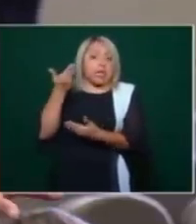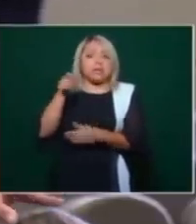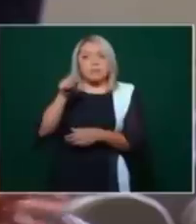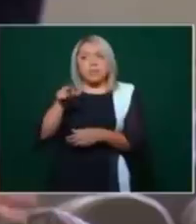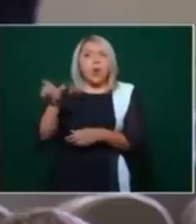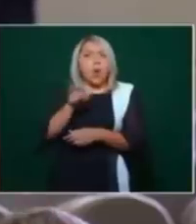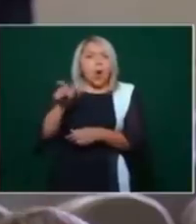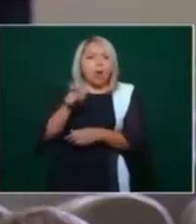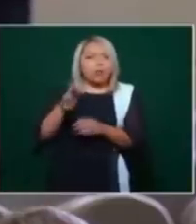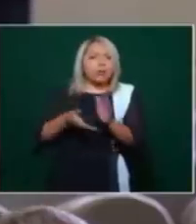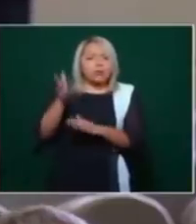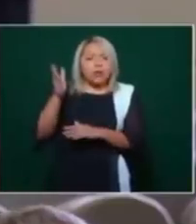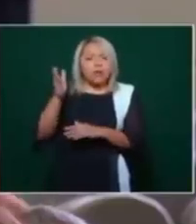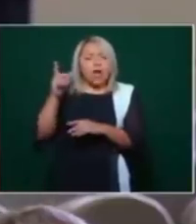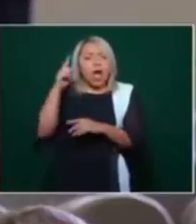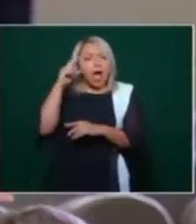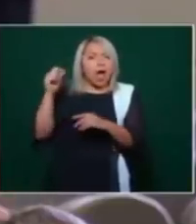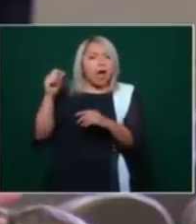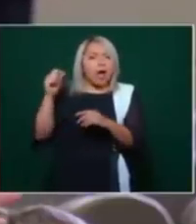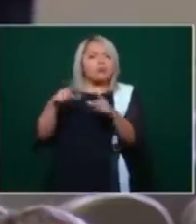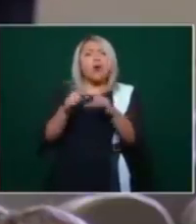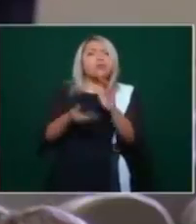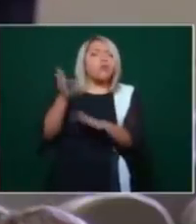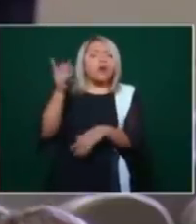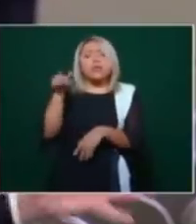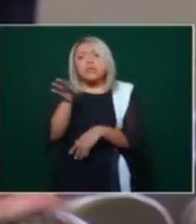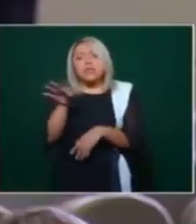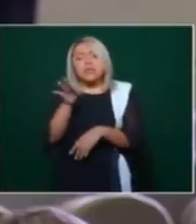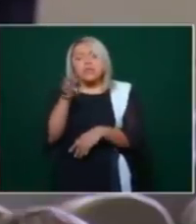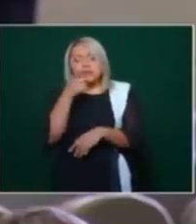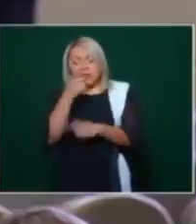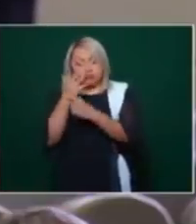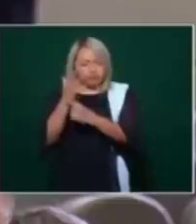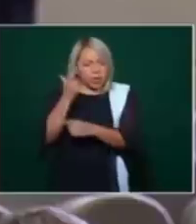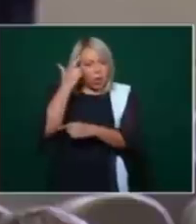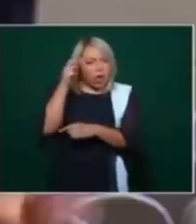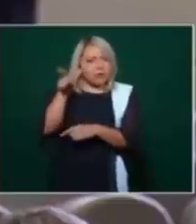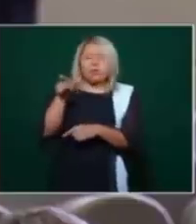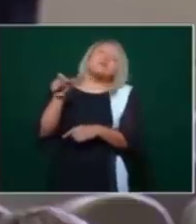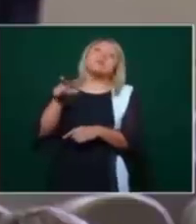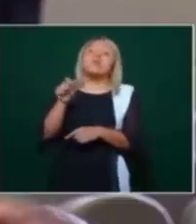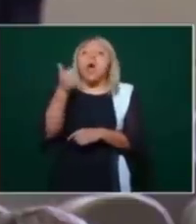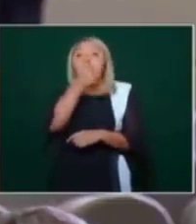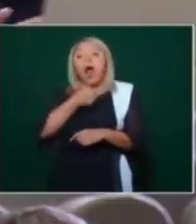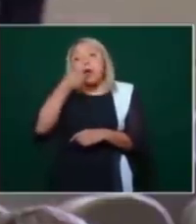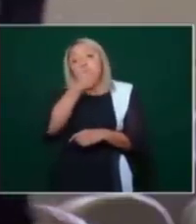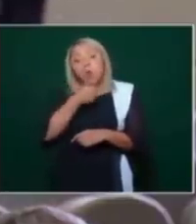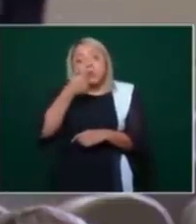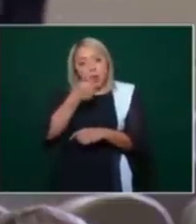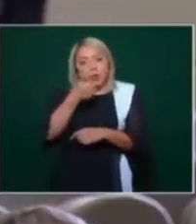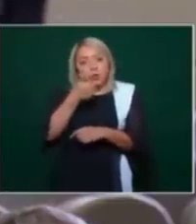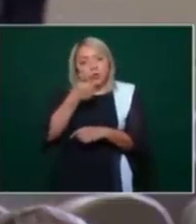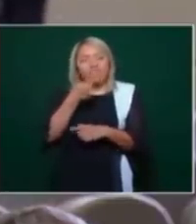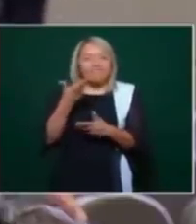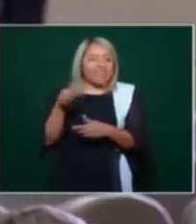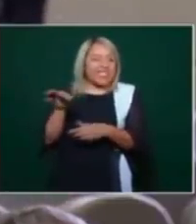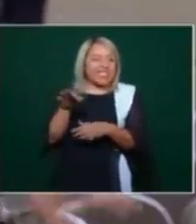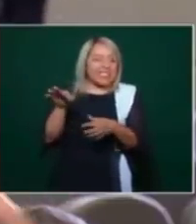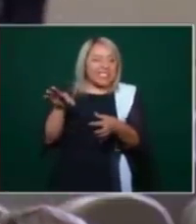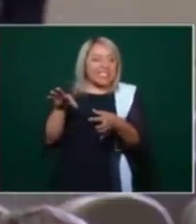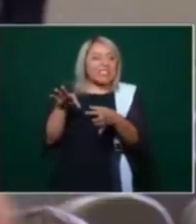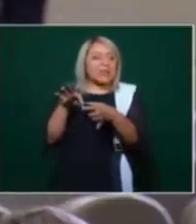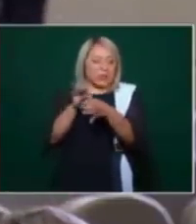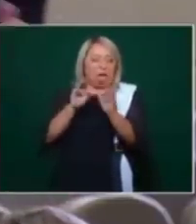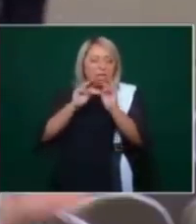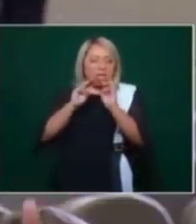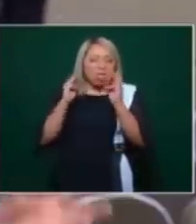encontraba en Japón y su comentario fue muy puntual. Él nada más dijo que los estudiantes estaban vinculados a cierto sector del